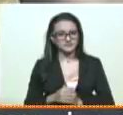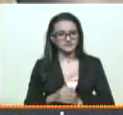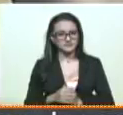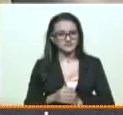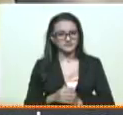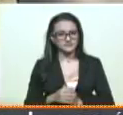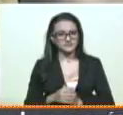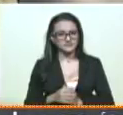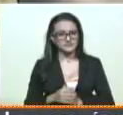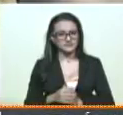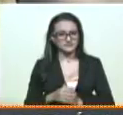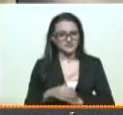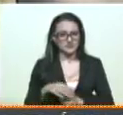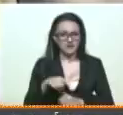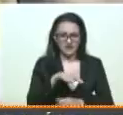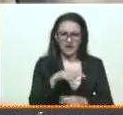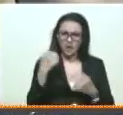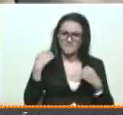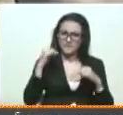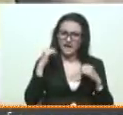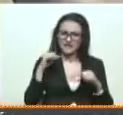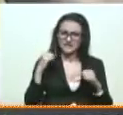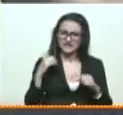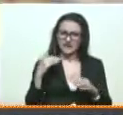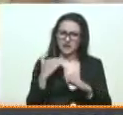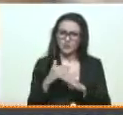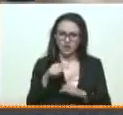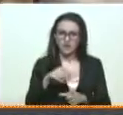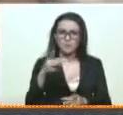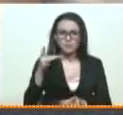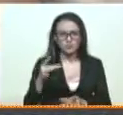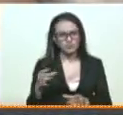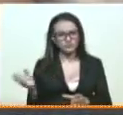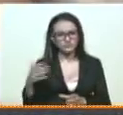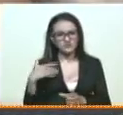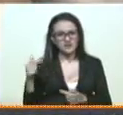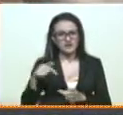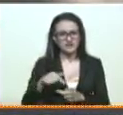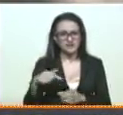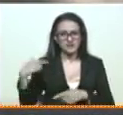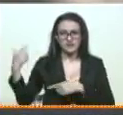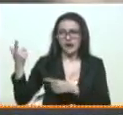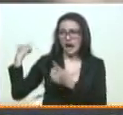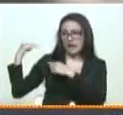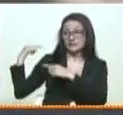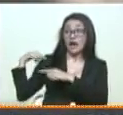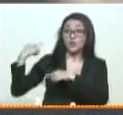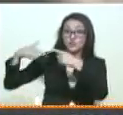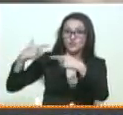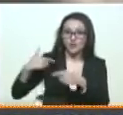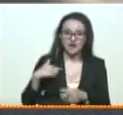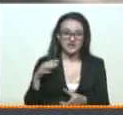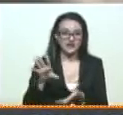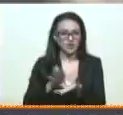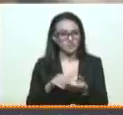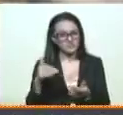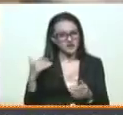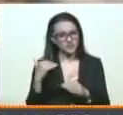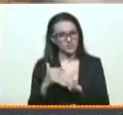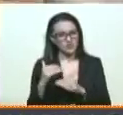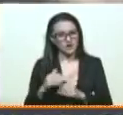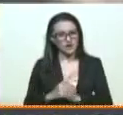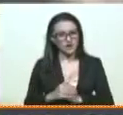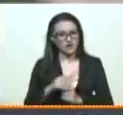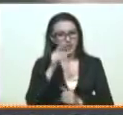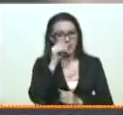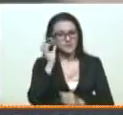del medioevo una práctica deleznable como esta. Y a nuestros hombres y mujeres que trabajan en